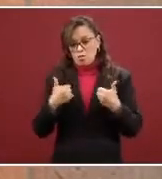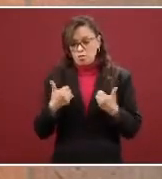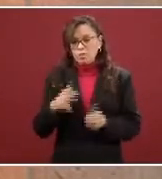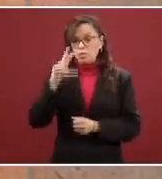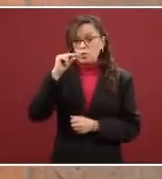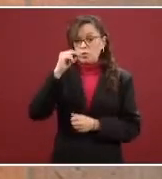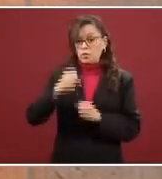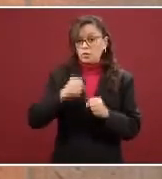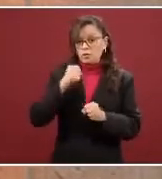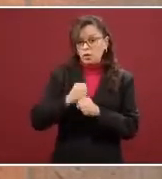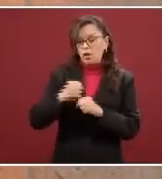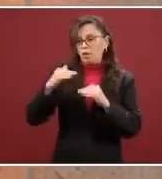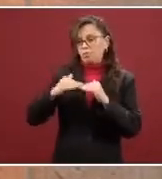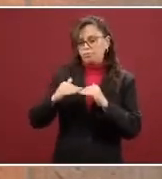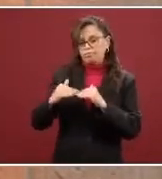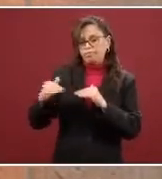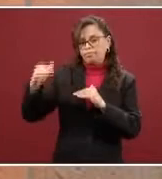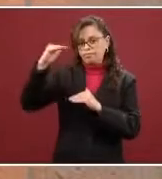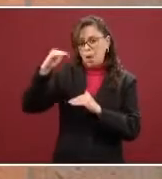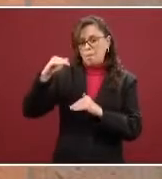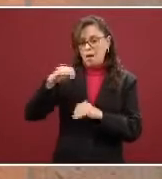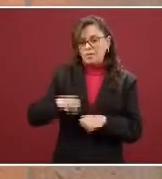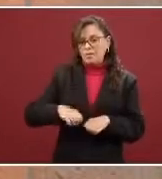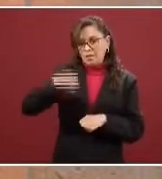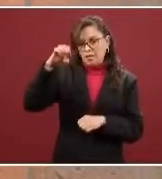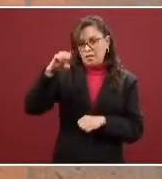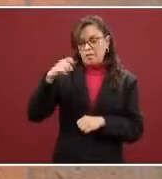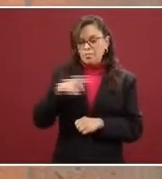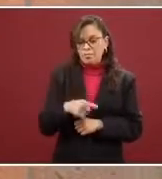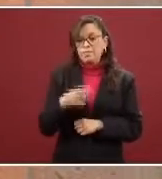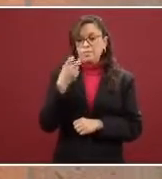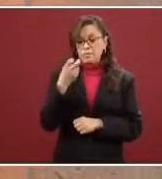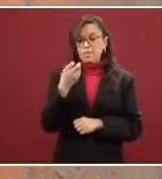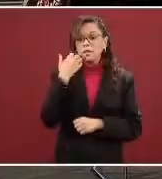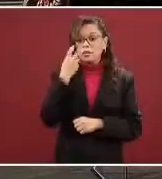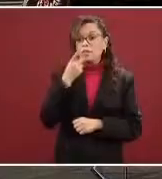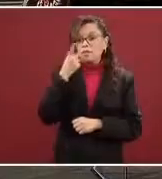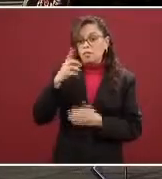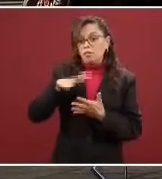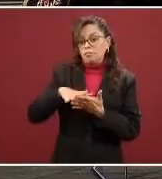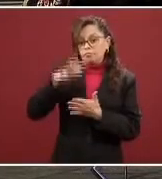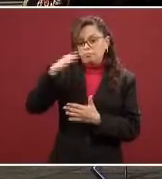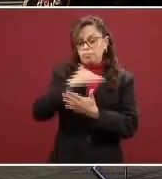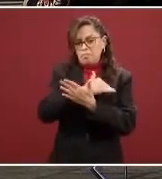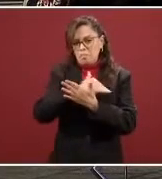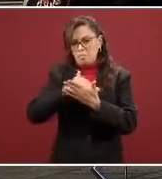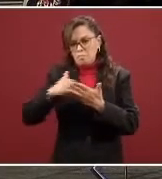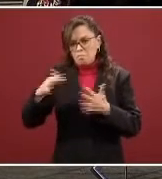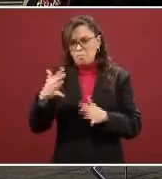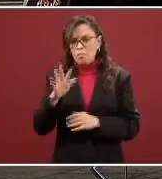caso con mayor edad. Sin embargo, la media, es decir, la mayoría de ellos, la mediana, están en